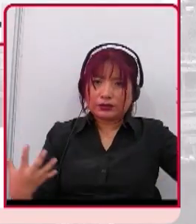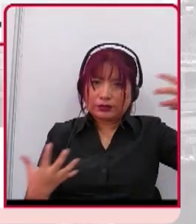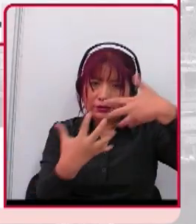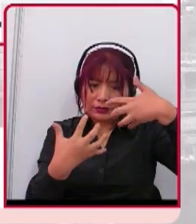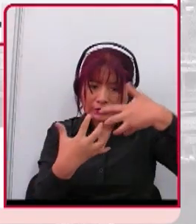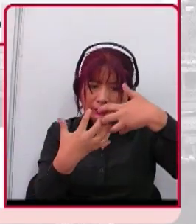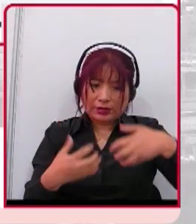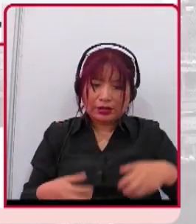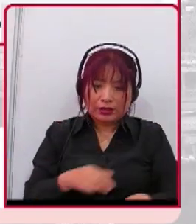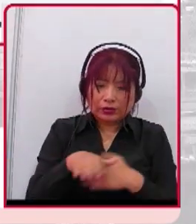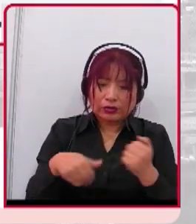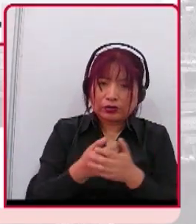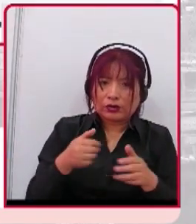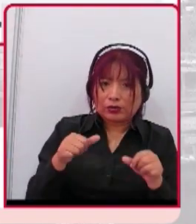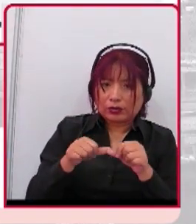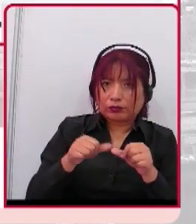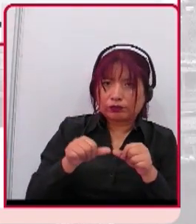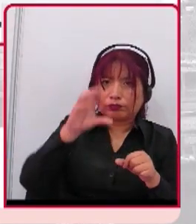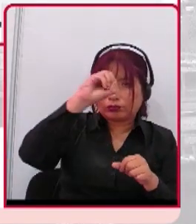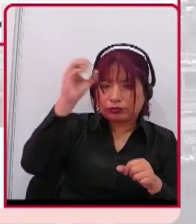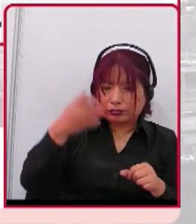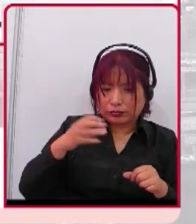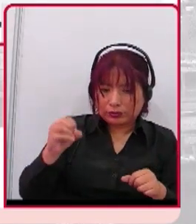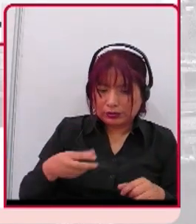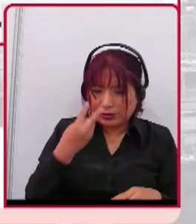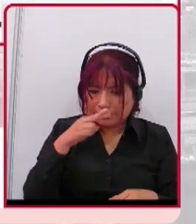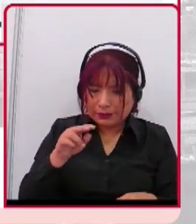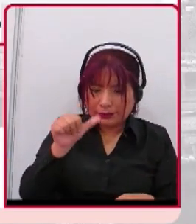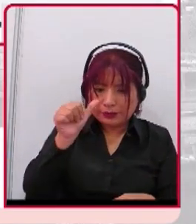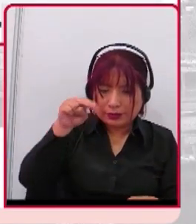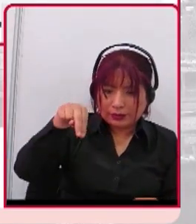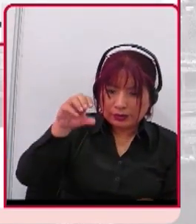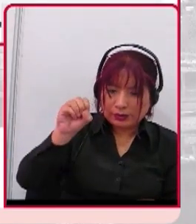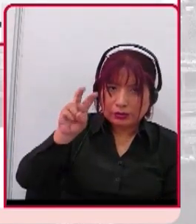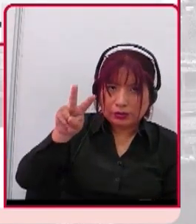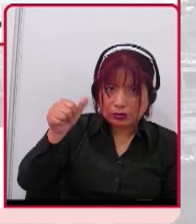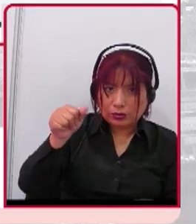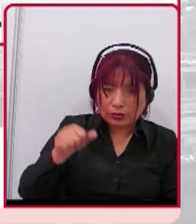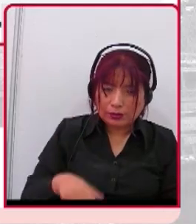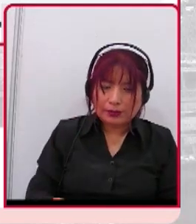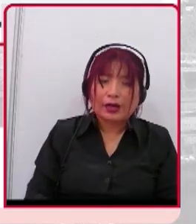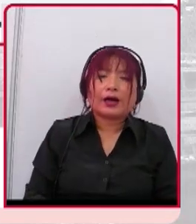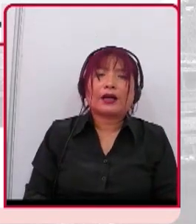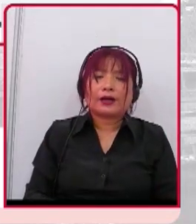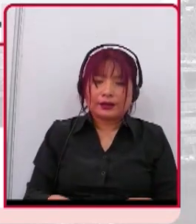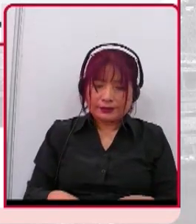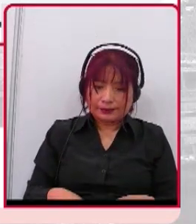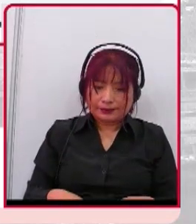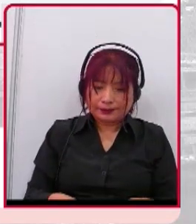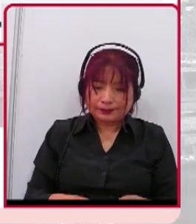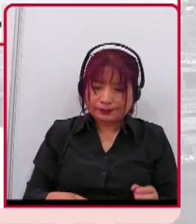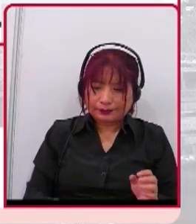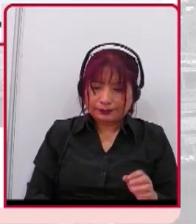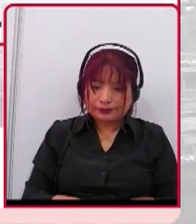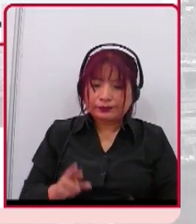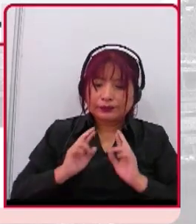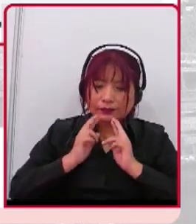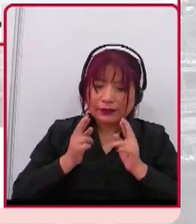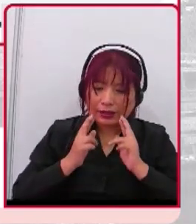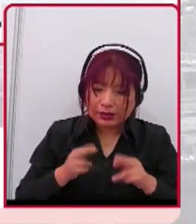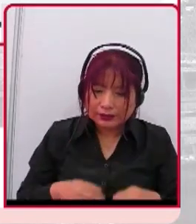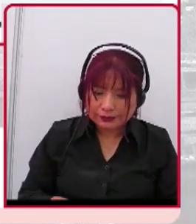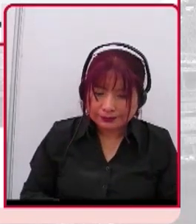de los resultados básicamente que obtuvimos con la prueba de ANOVA es básicamente un p-value muy